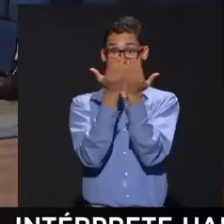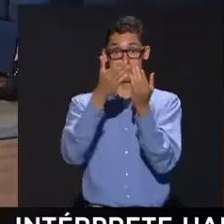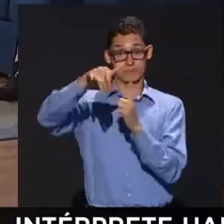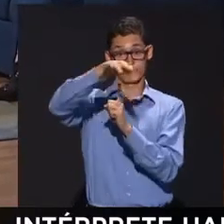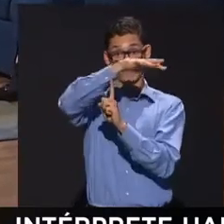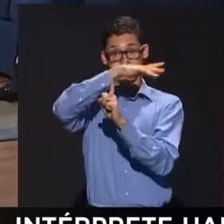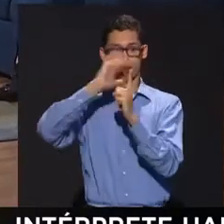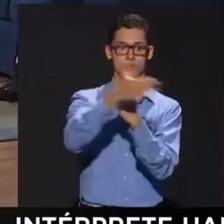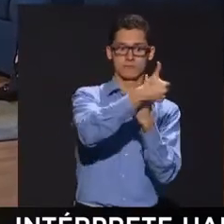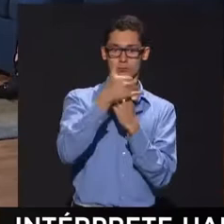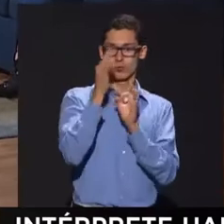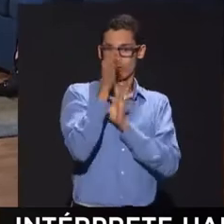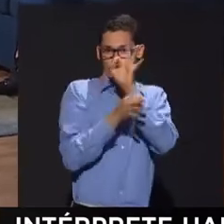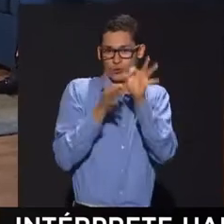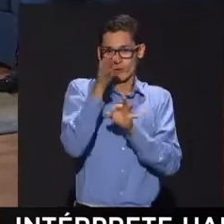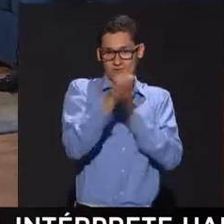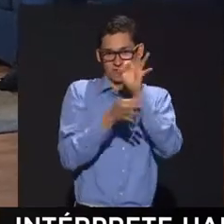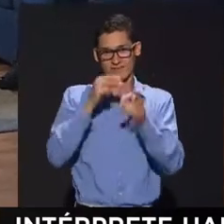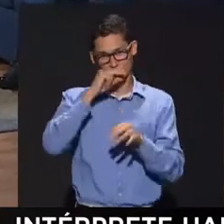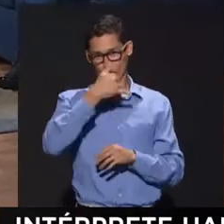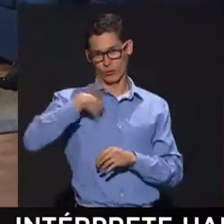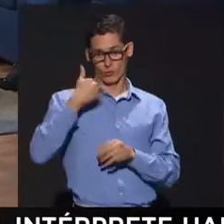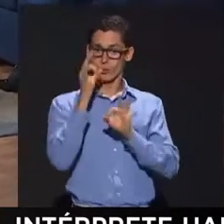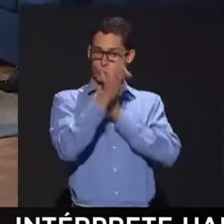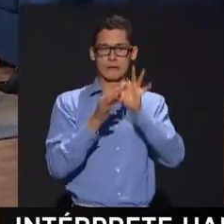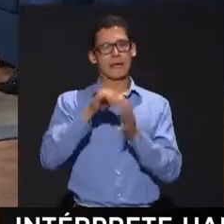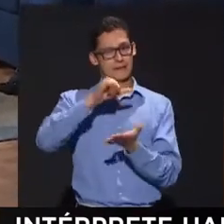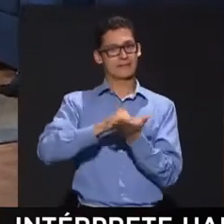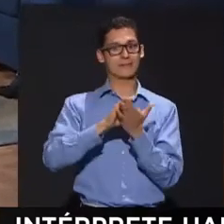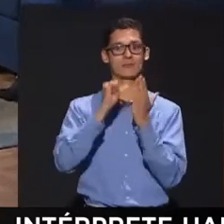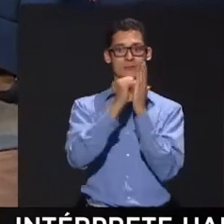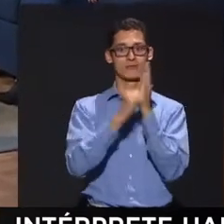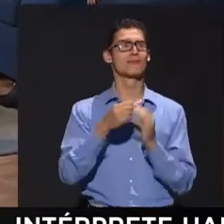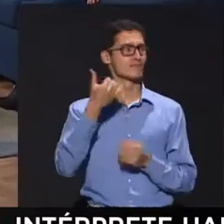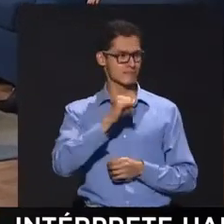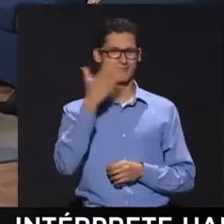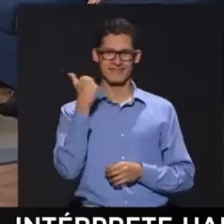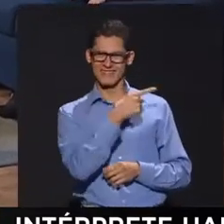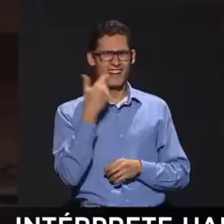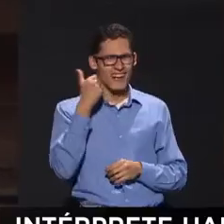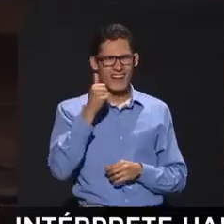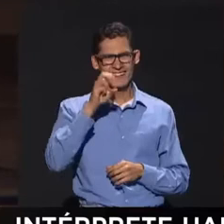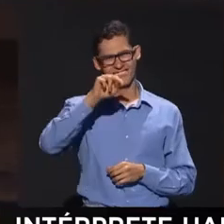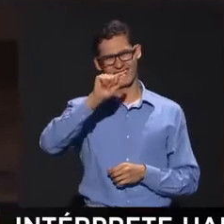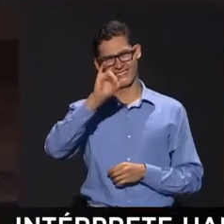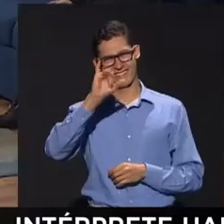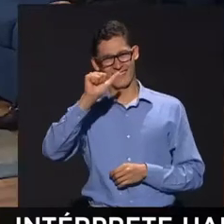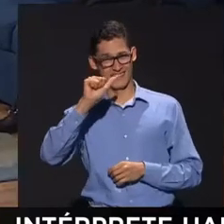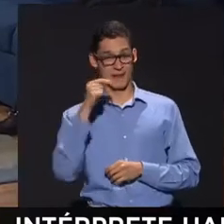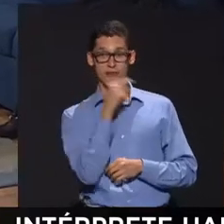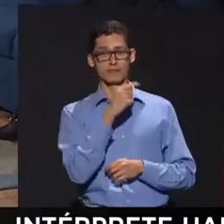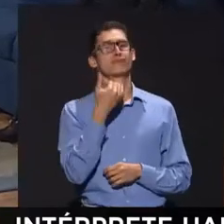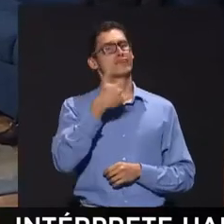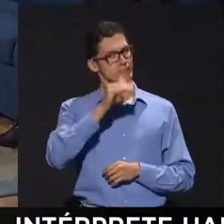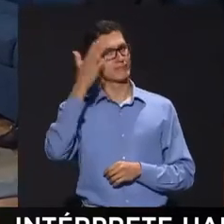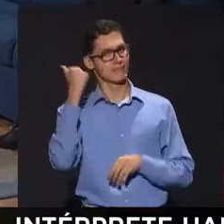Luz Andrea, que ya había estado conmigo en otros programas también compartiendo. Hola. Y por supuesto no nos puede faltar David, nuestro